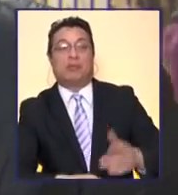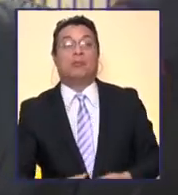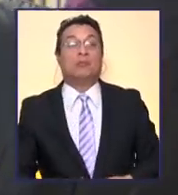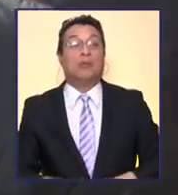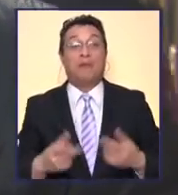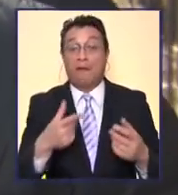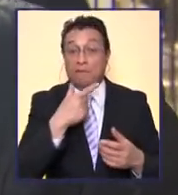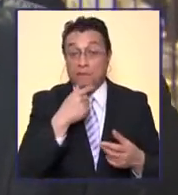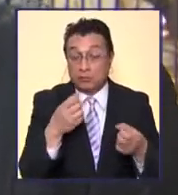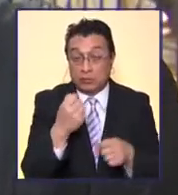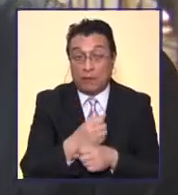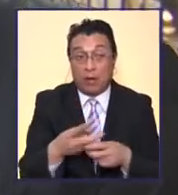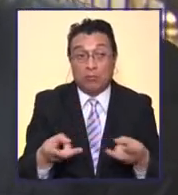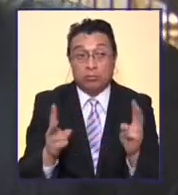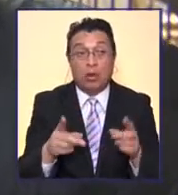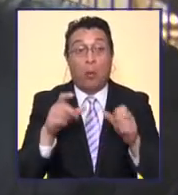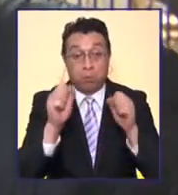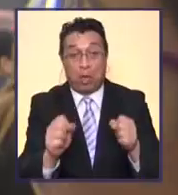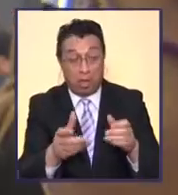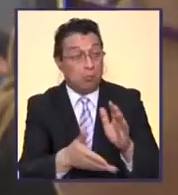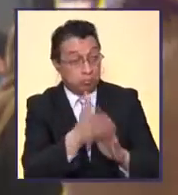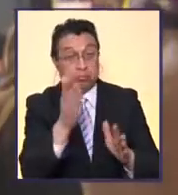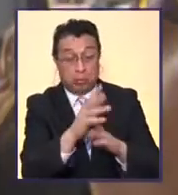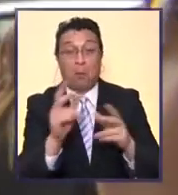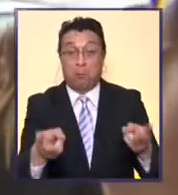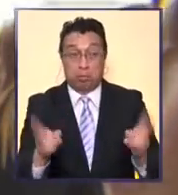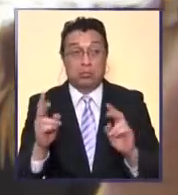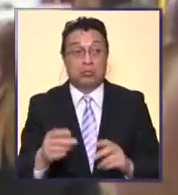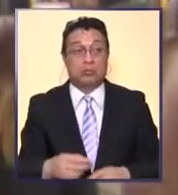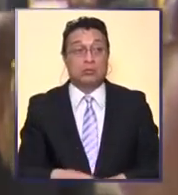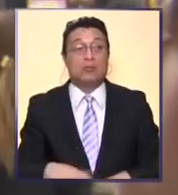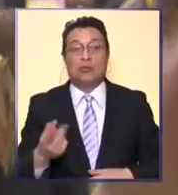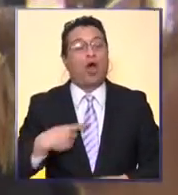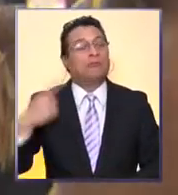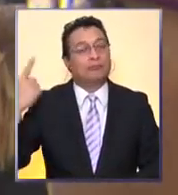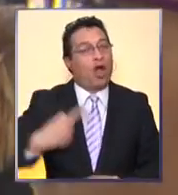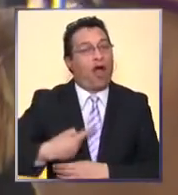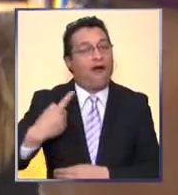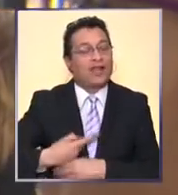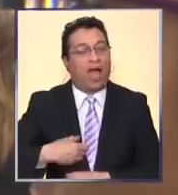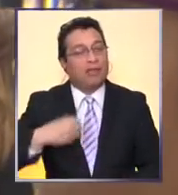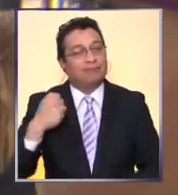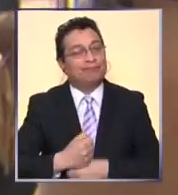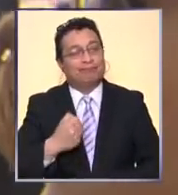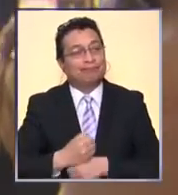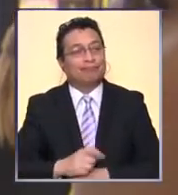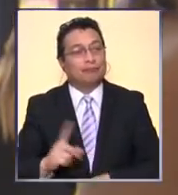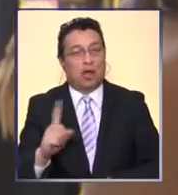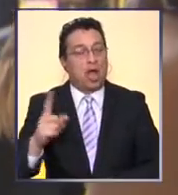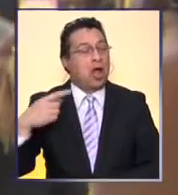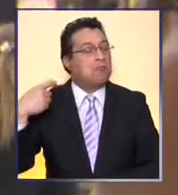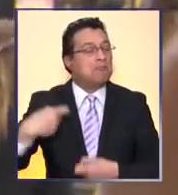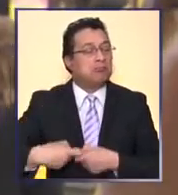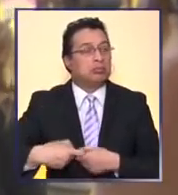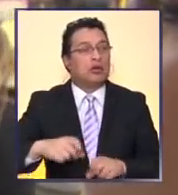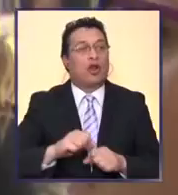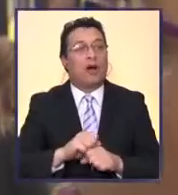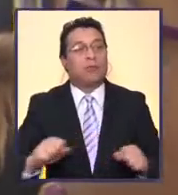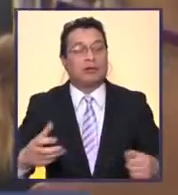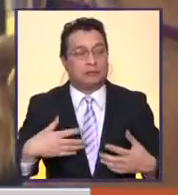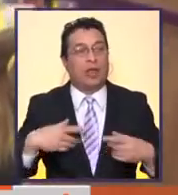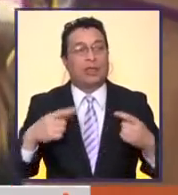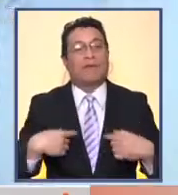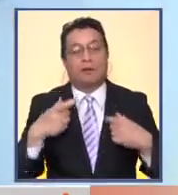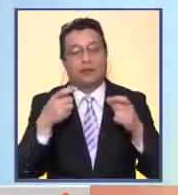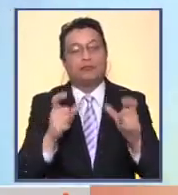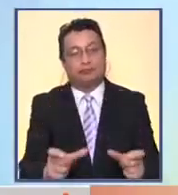No, los que podían y querían se los podían tomar. Estoy obligado a trabajar. Ya, ¿no hubo caso con el... No puedo porque tengo que cubrir